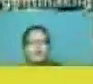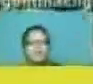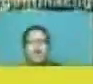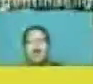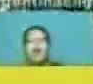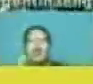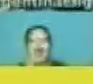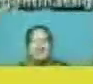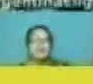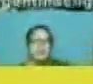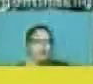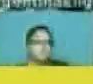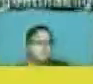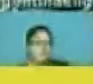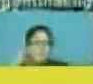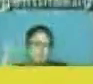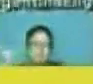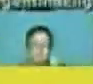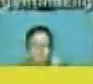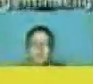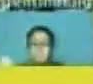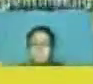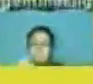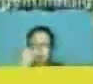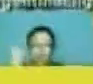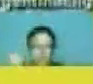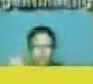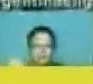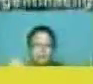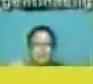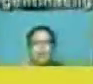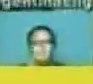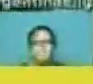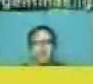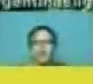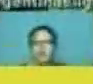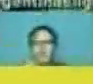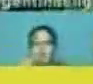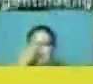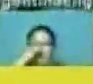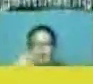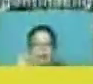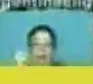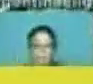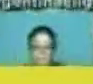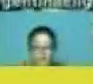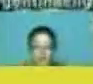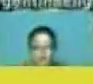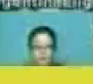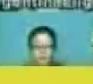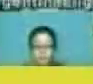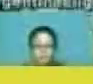día donde va a cambiar nuestra vida, así que eso nos emociona a todos.